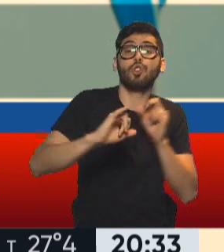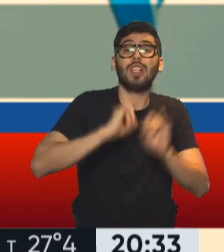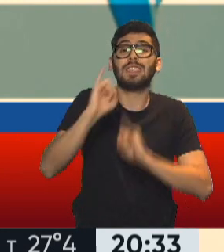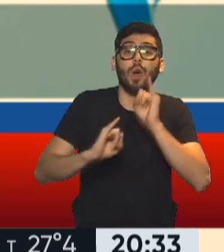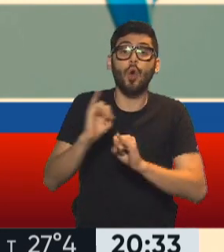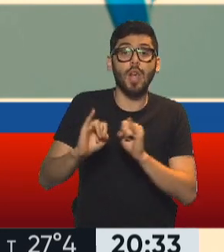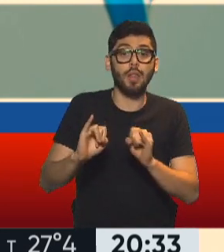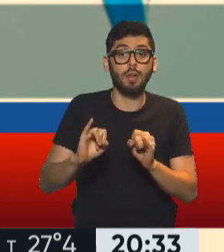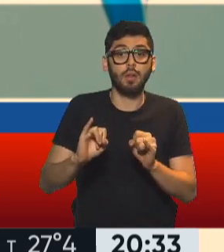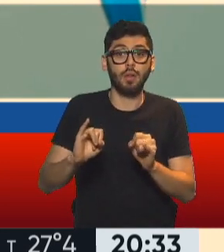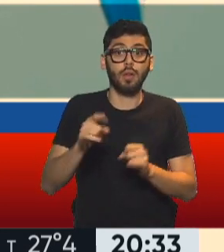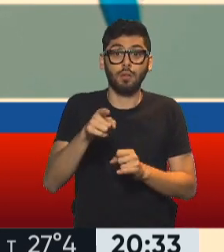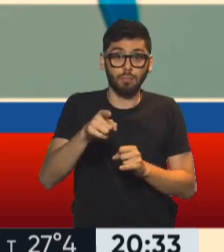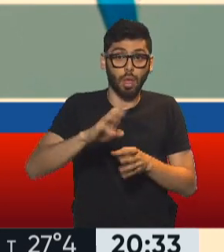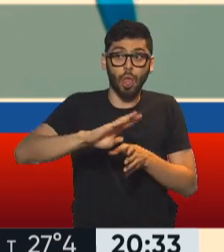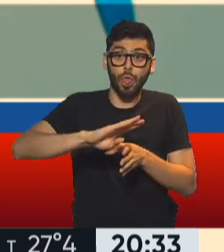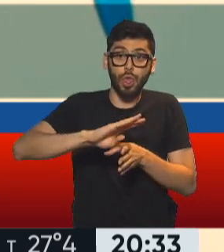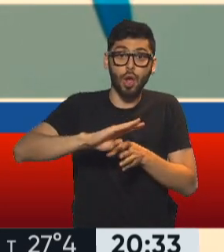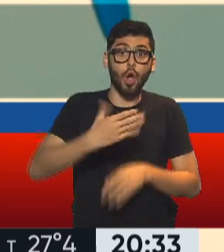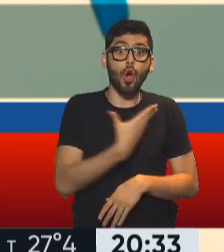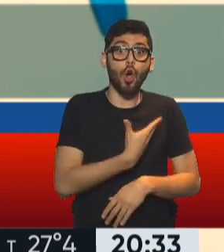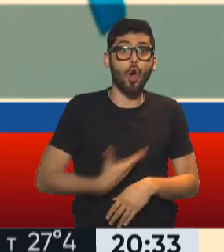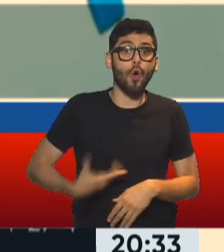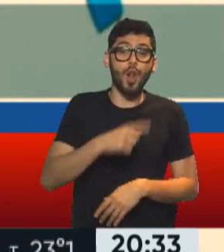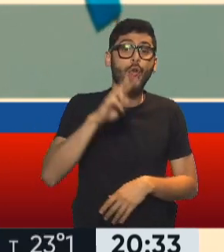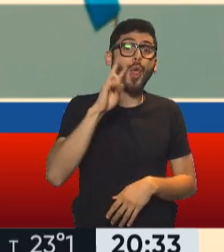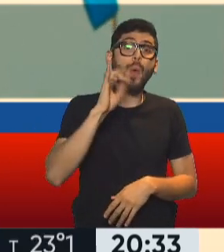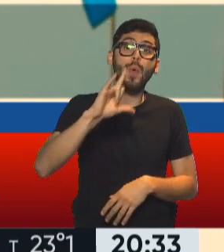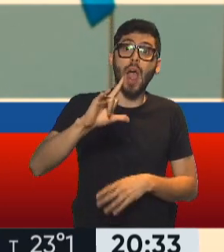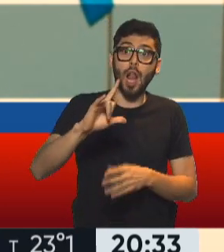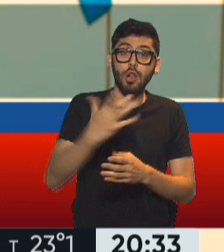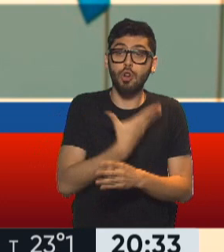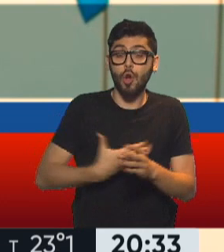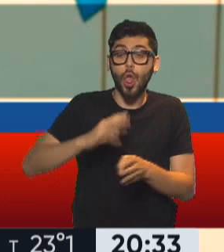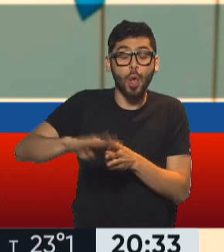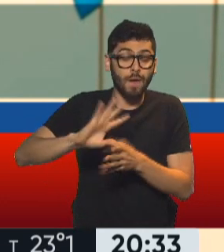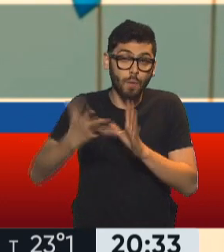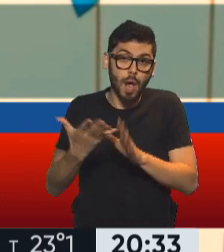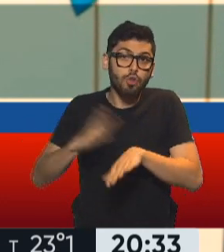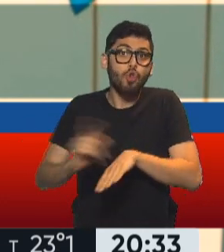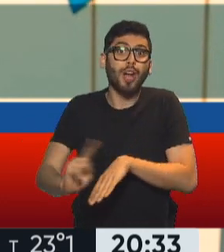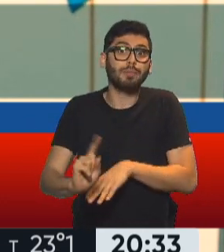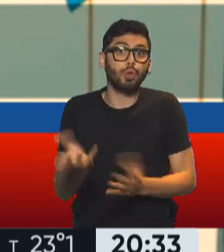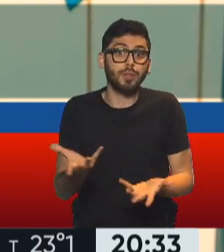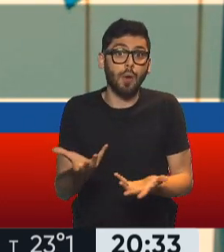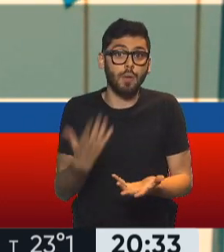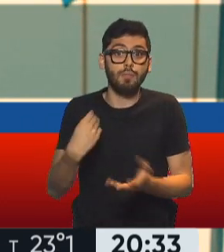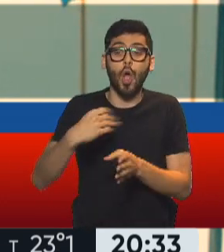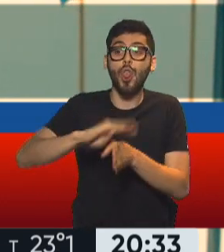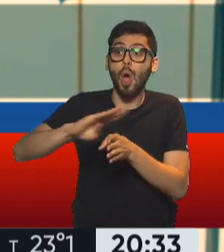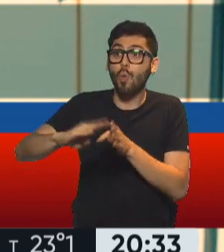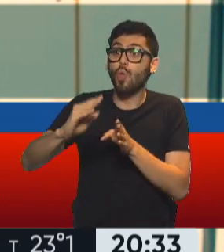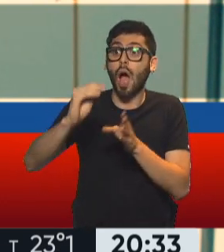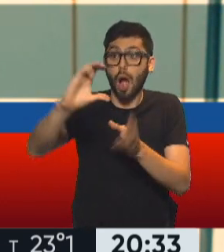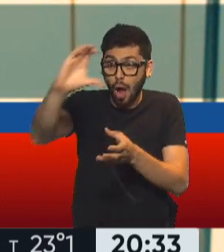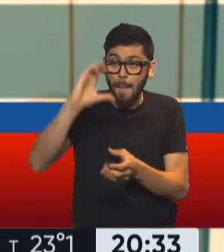forma irresponsable en la cual se endeudó el gobierno María Eugenia Vidal. Es deuda que se utilizó para financiar